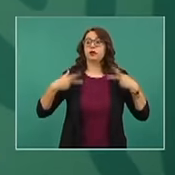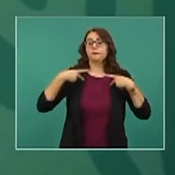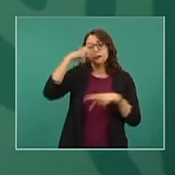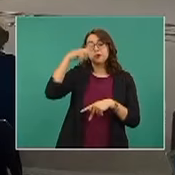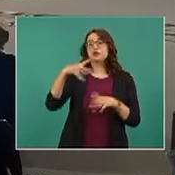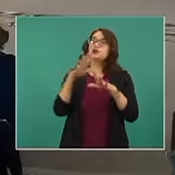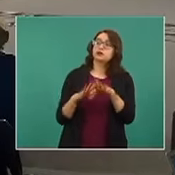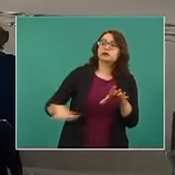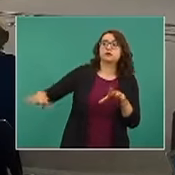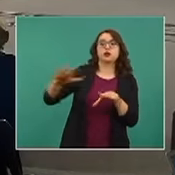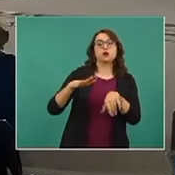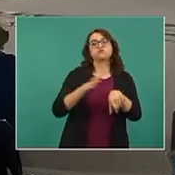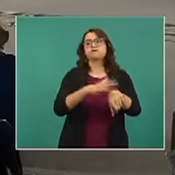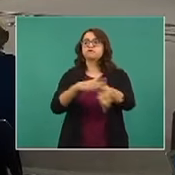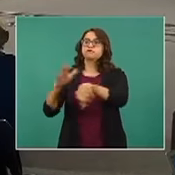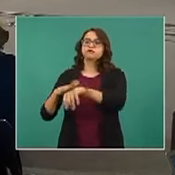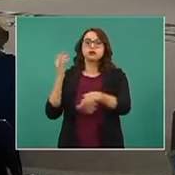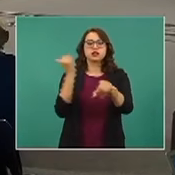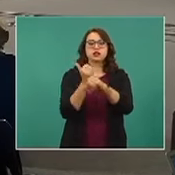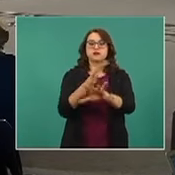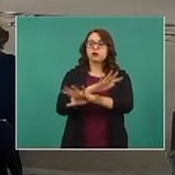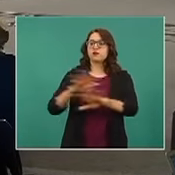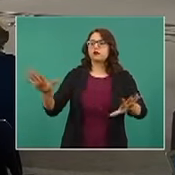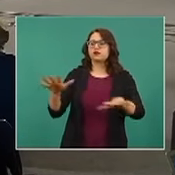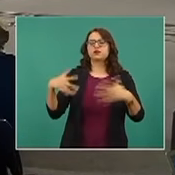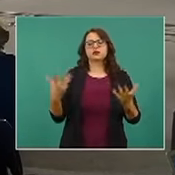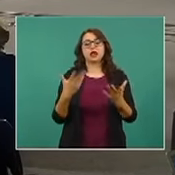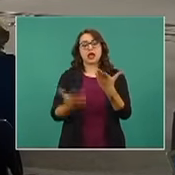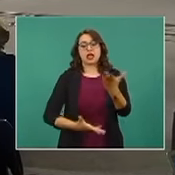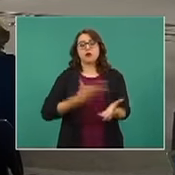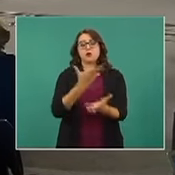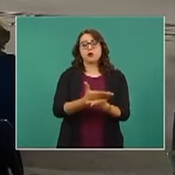el contenido de la reforma